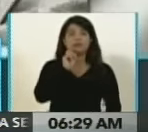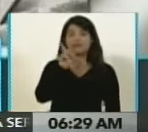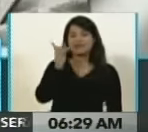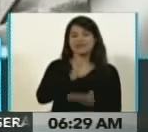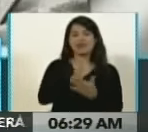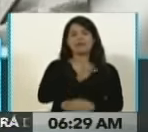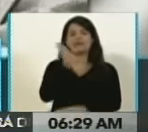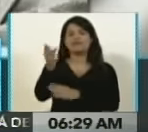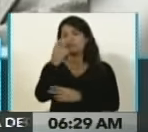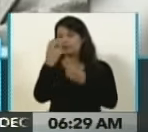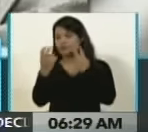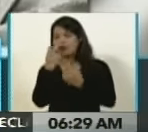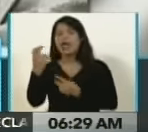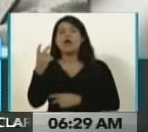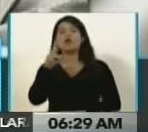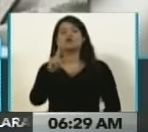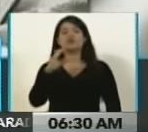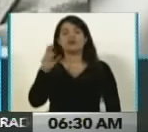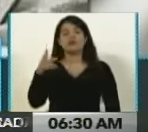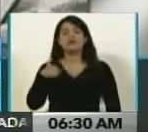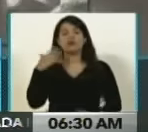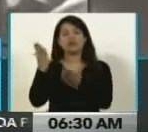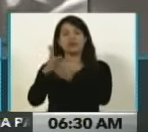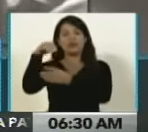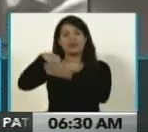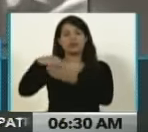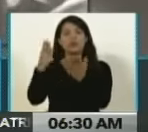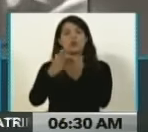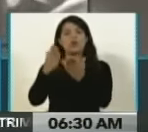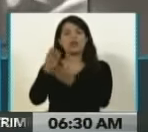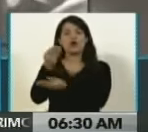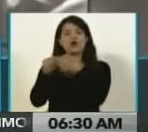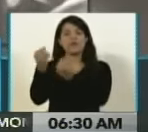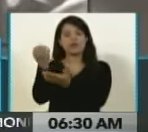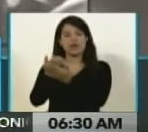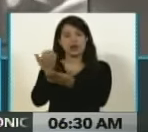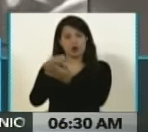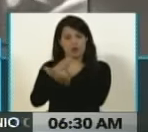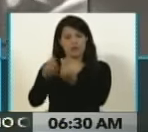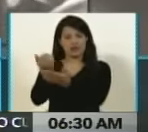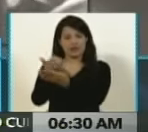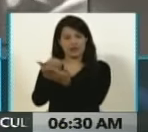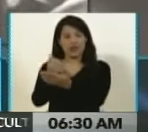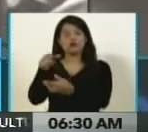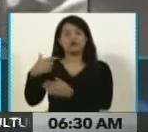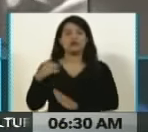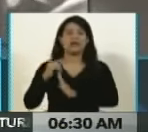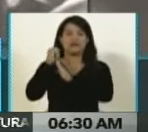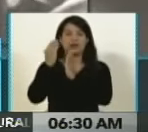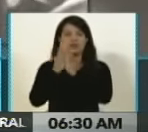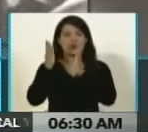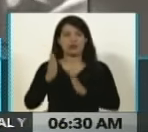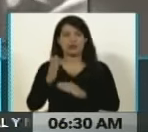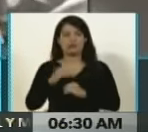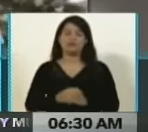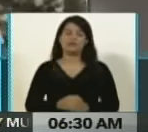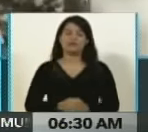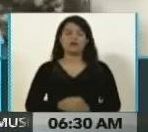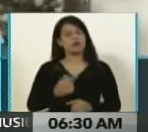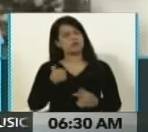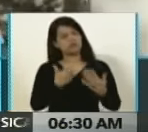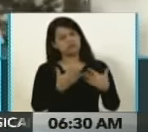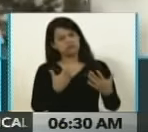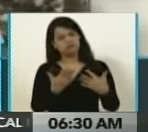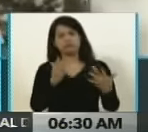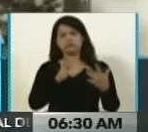Central. Yo estudiaba en la Escuela de Economía y ya era dirigente estudiantil. Y hubo una relación en